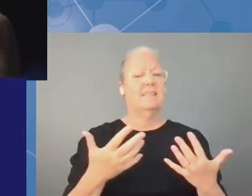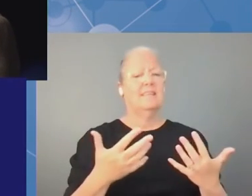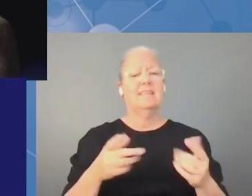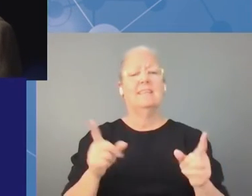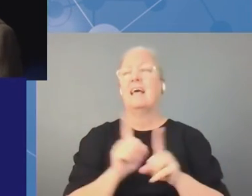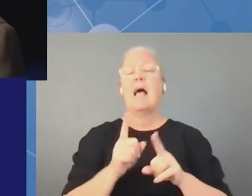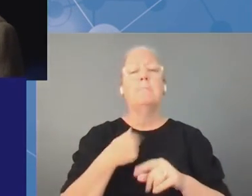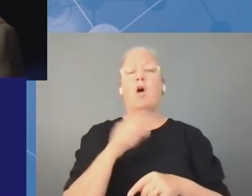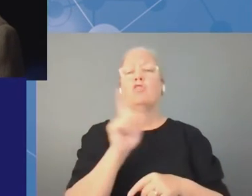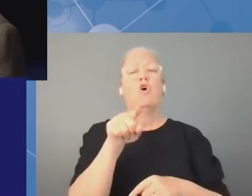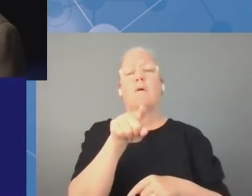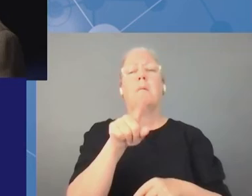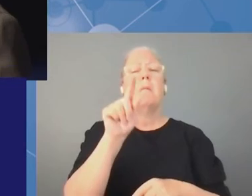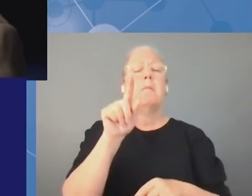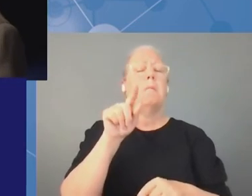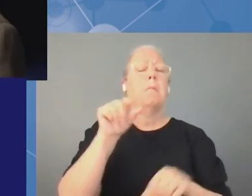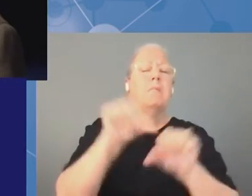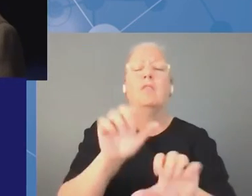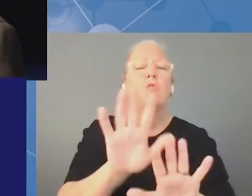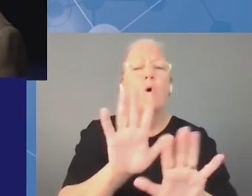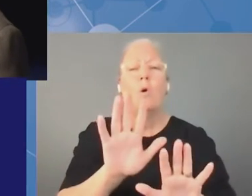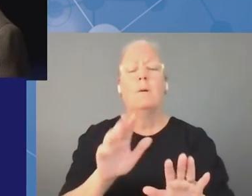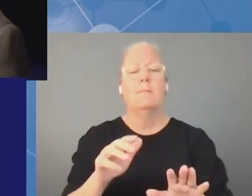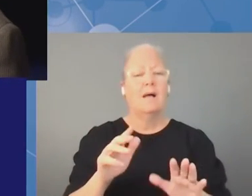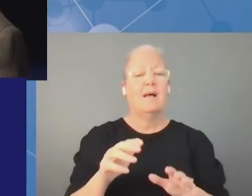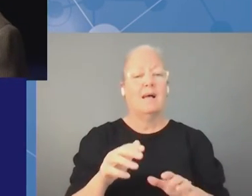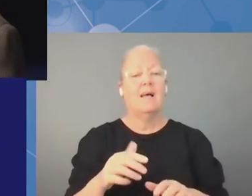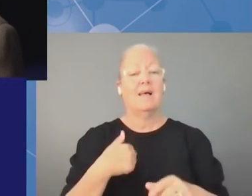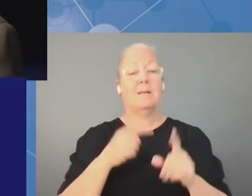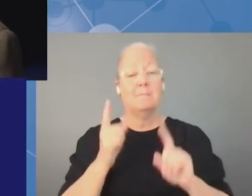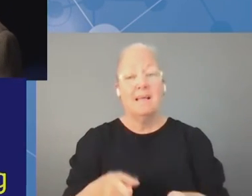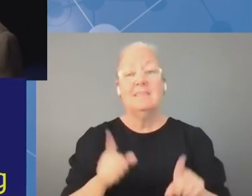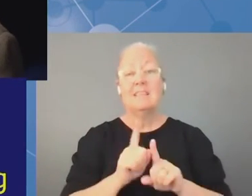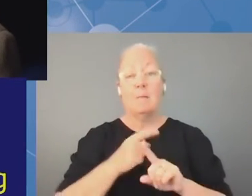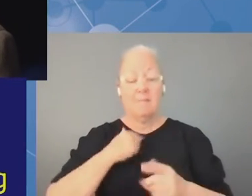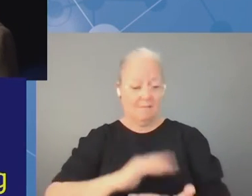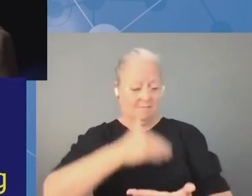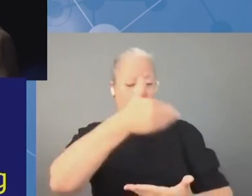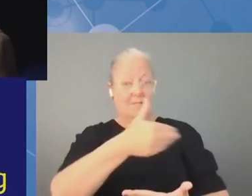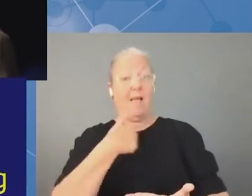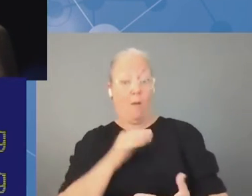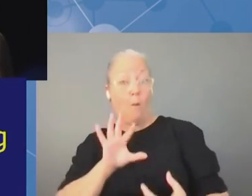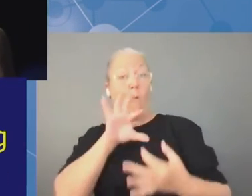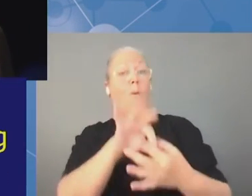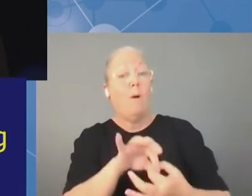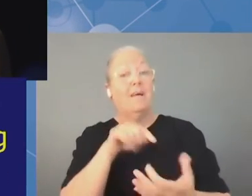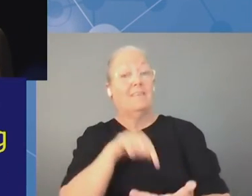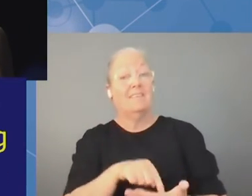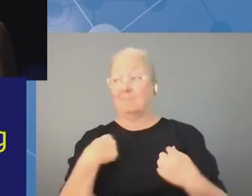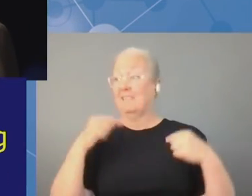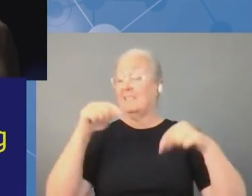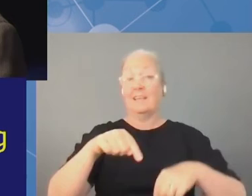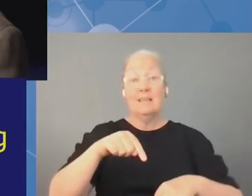base a esta cumbre tenemos que aprender también algo nuevo y sacar conclusiones.